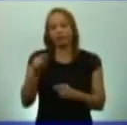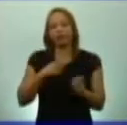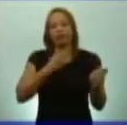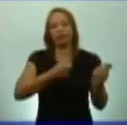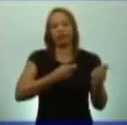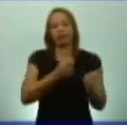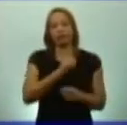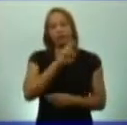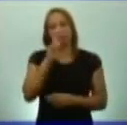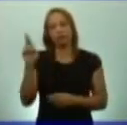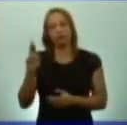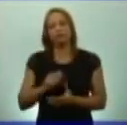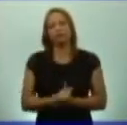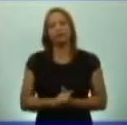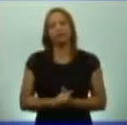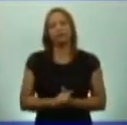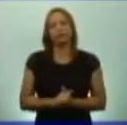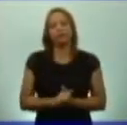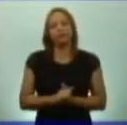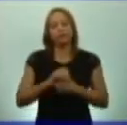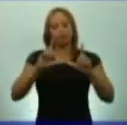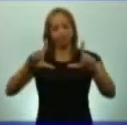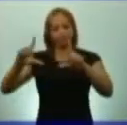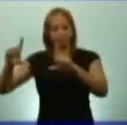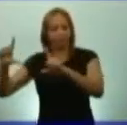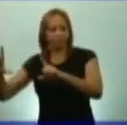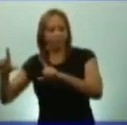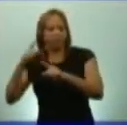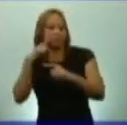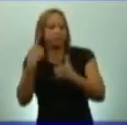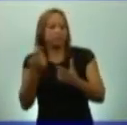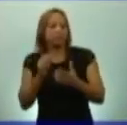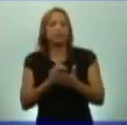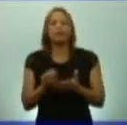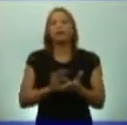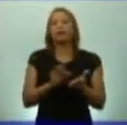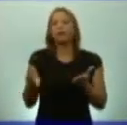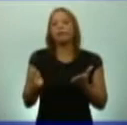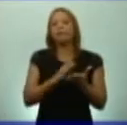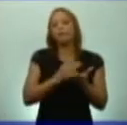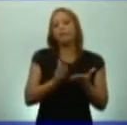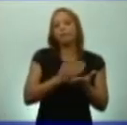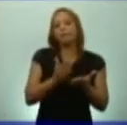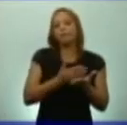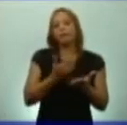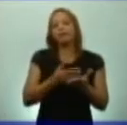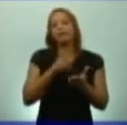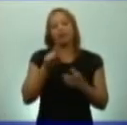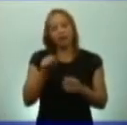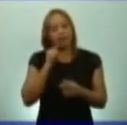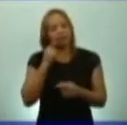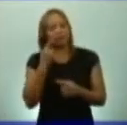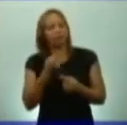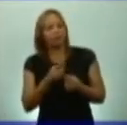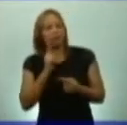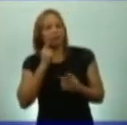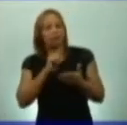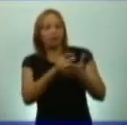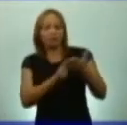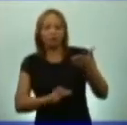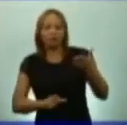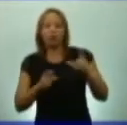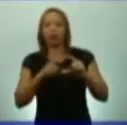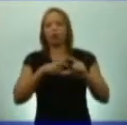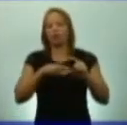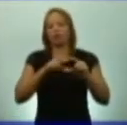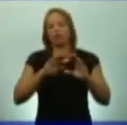González. En la diapo presentaremos las páginas del libro de texto donde se encuentran estos